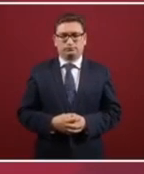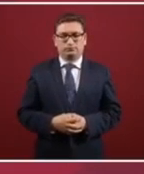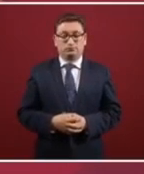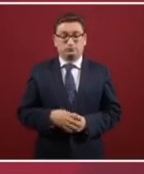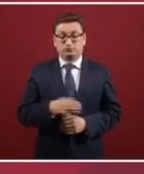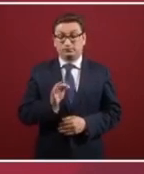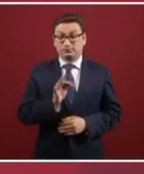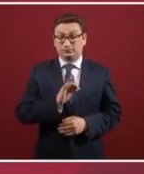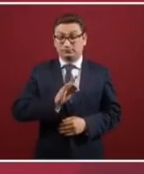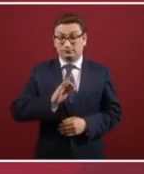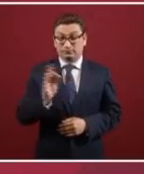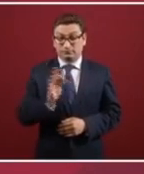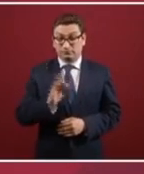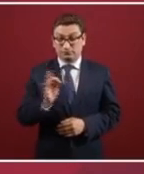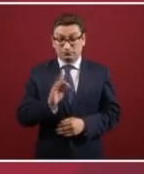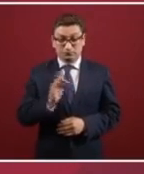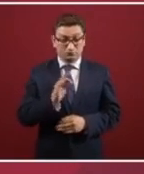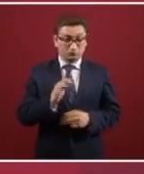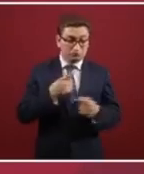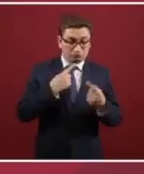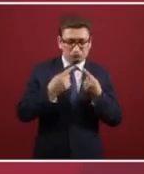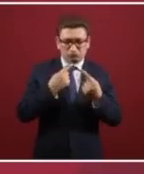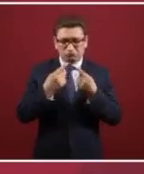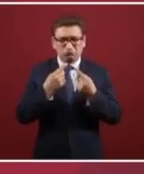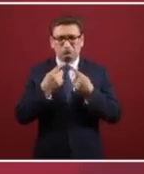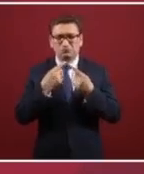hay ese acuerdo,